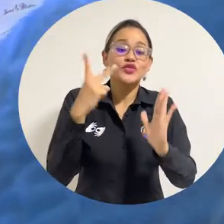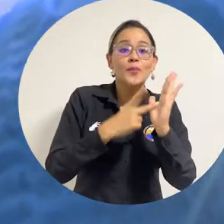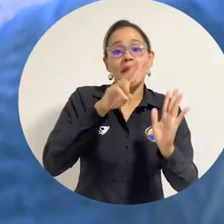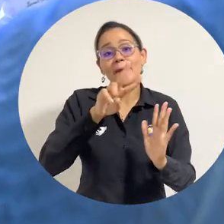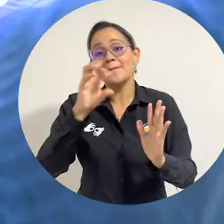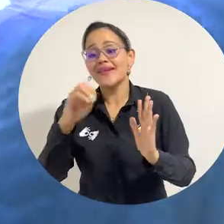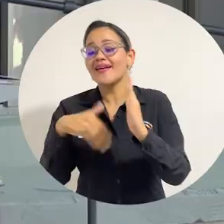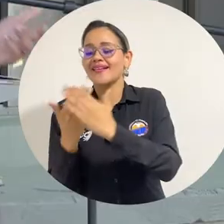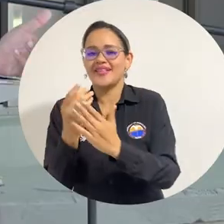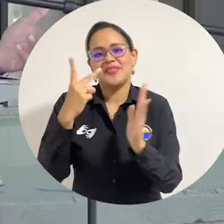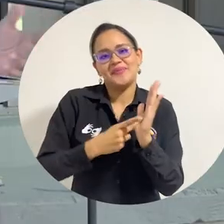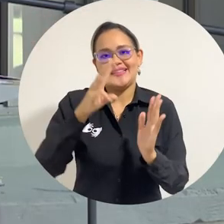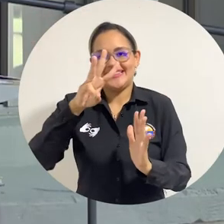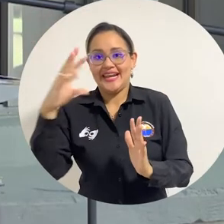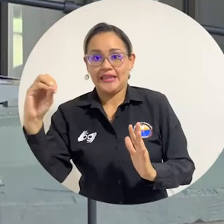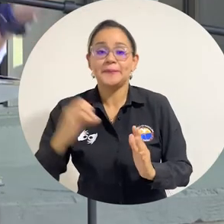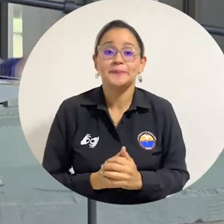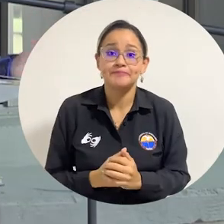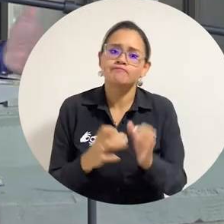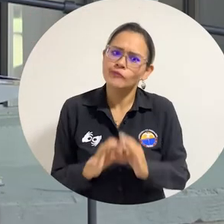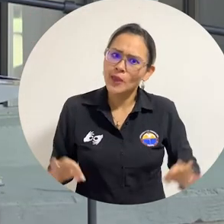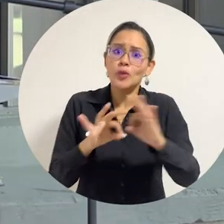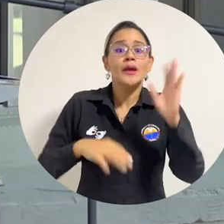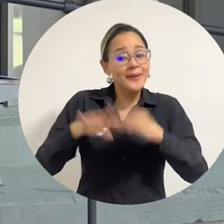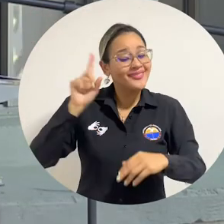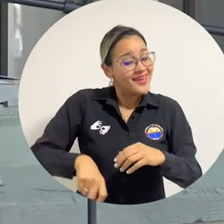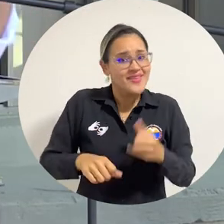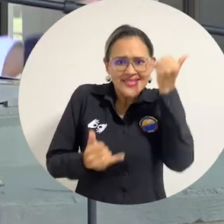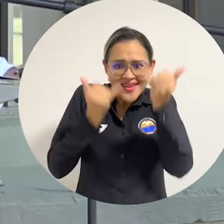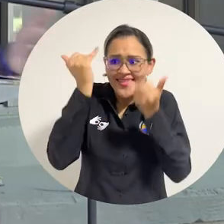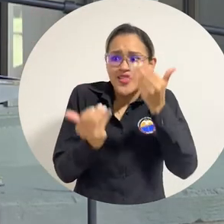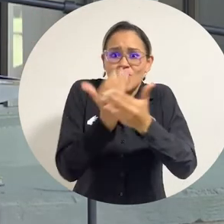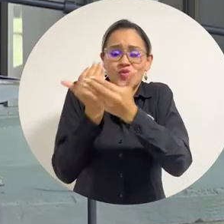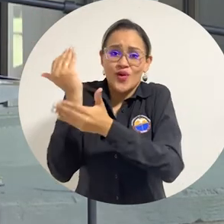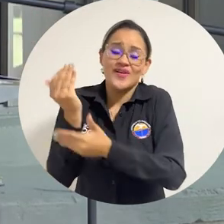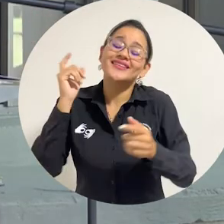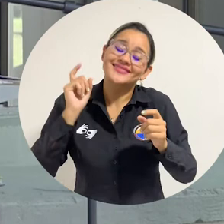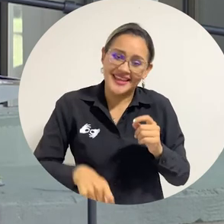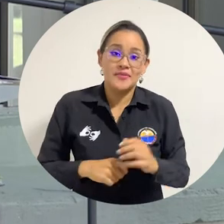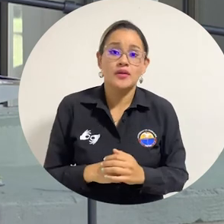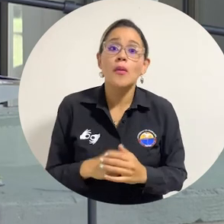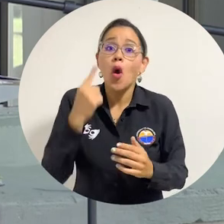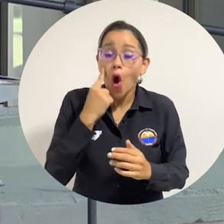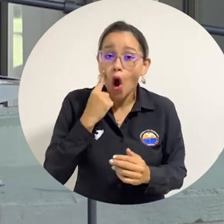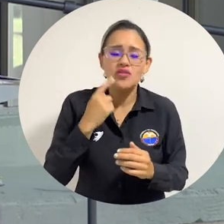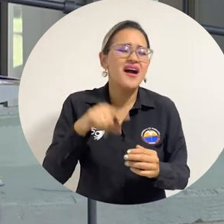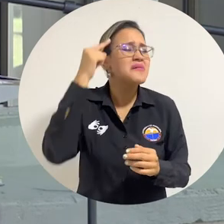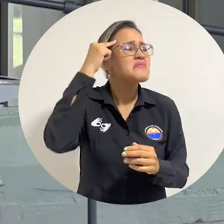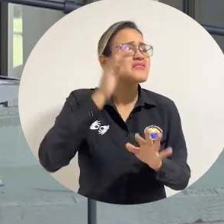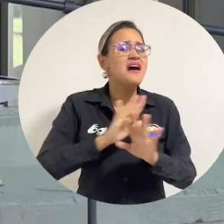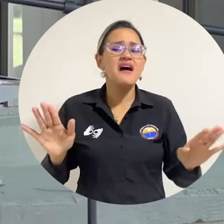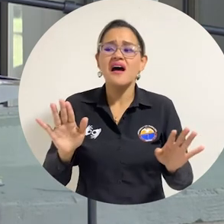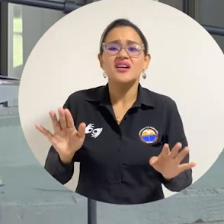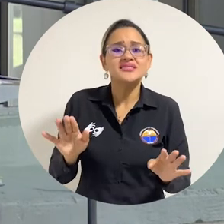-2030. El programa tiene que seguir avanzando en investigación aplicada, en seguir desarrollando innovaciones, pero nunca debe perder de vista